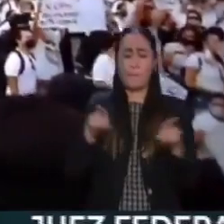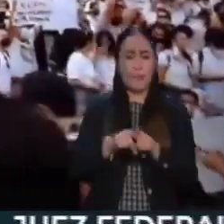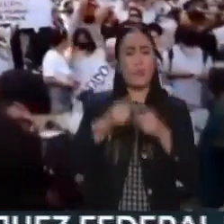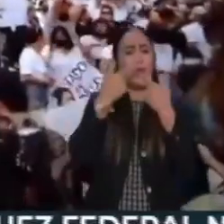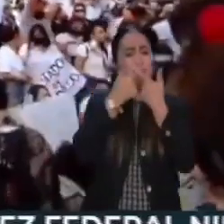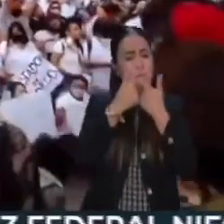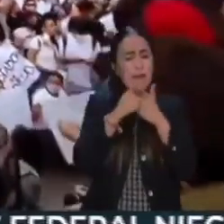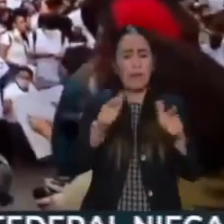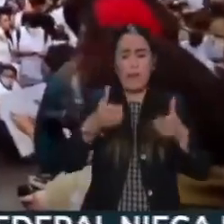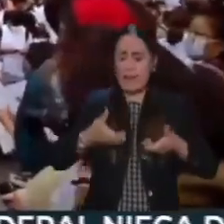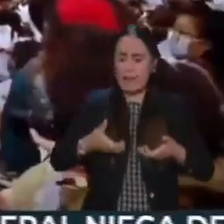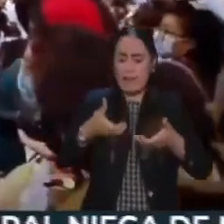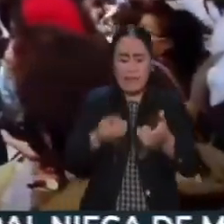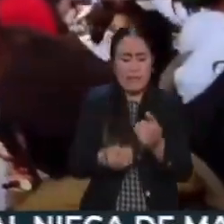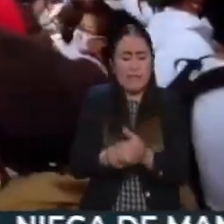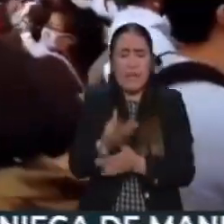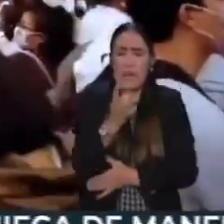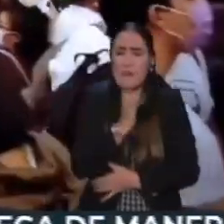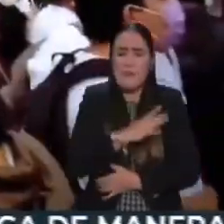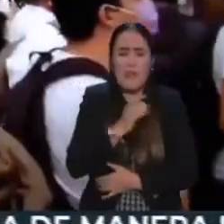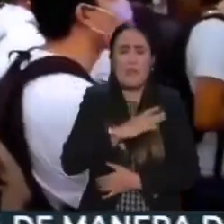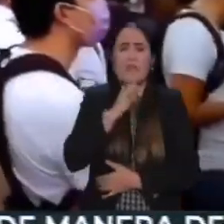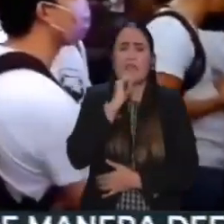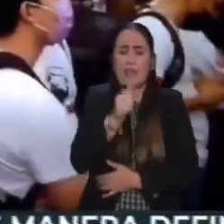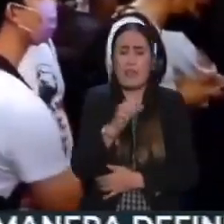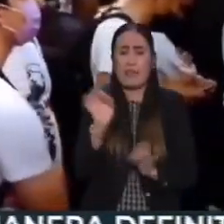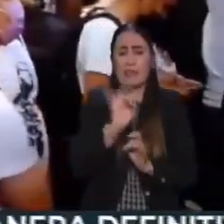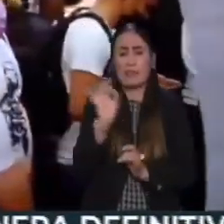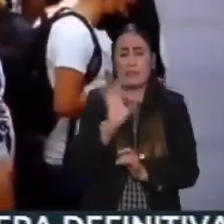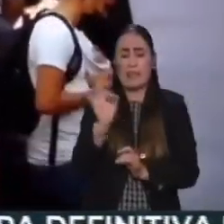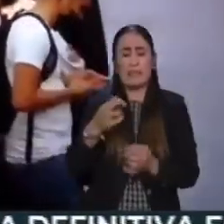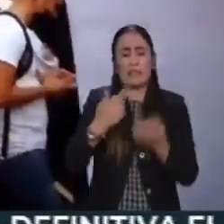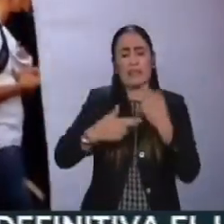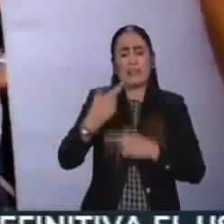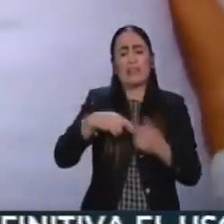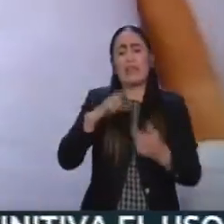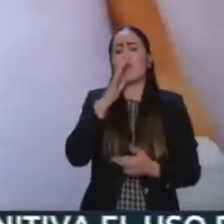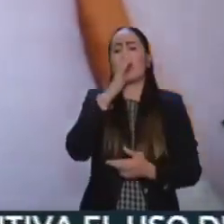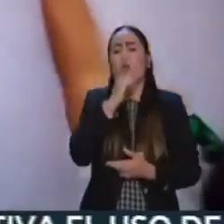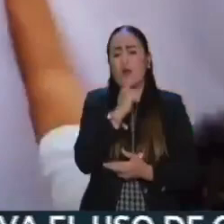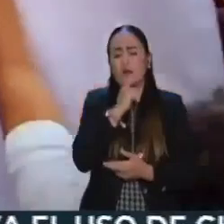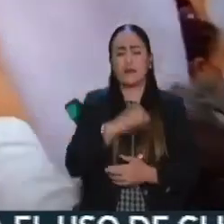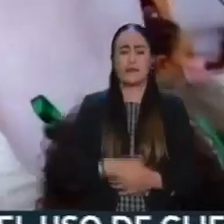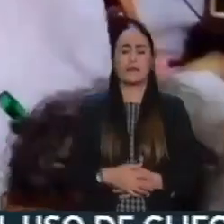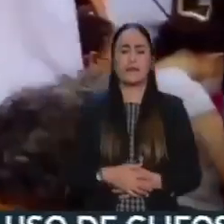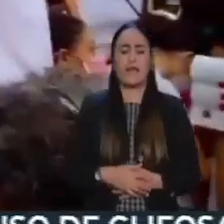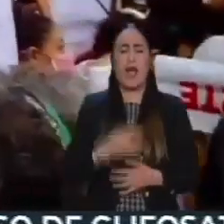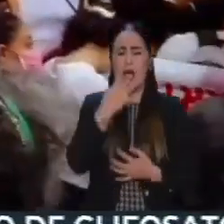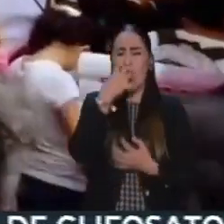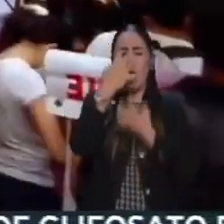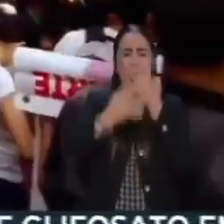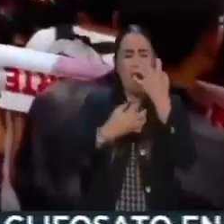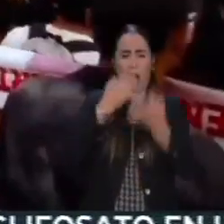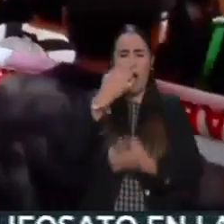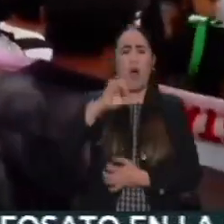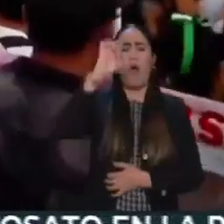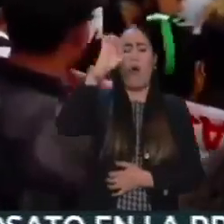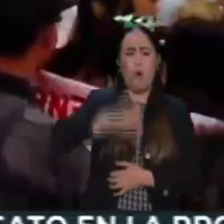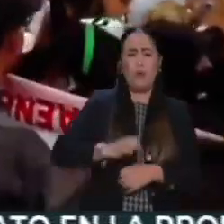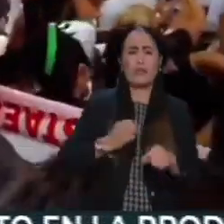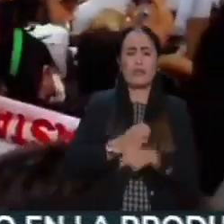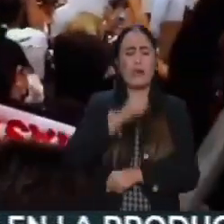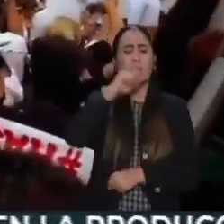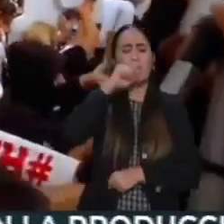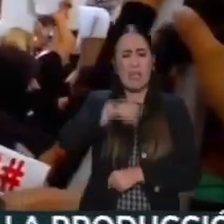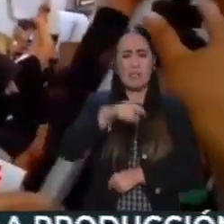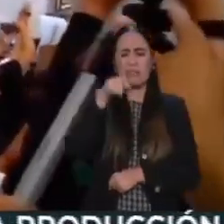poder salir a la calle sin miedo, a no regresar. Entre las voces se escuchaba el reclamo de que hoy Jalisco es reconocido como un